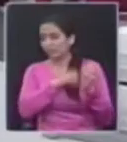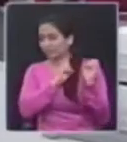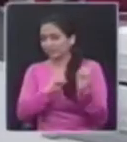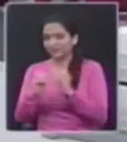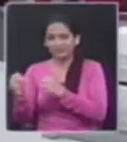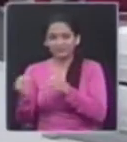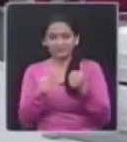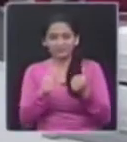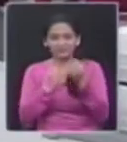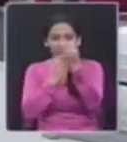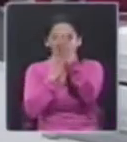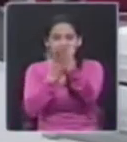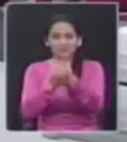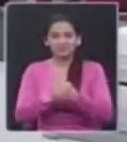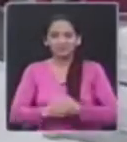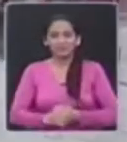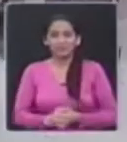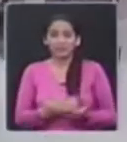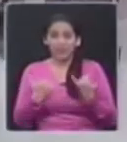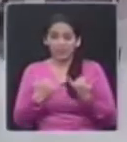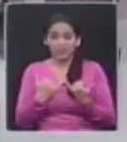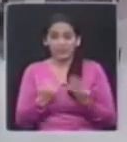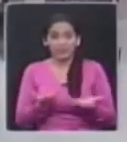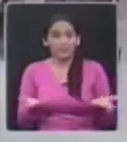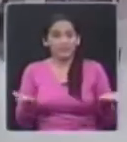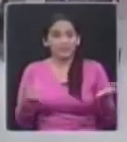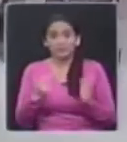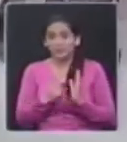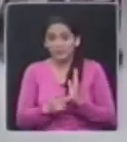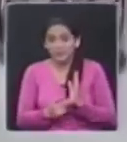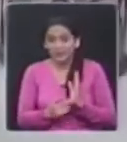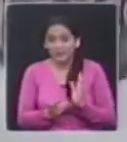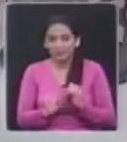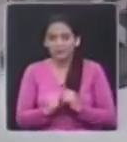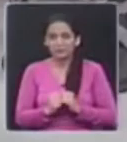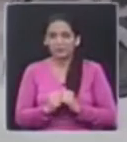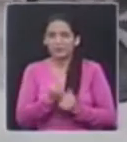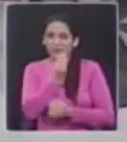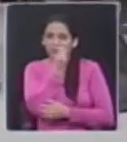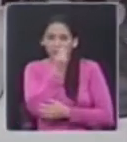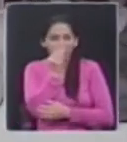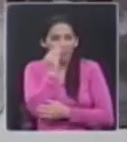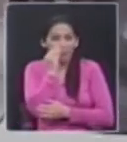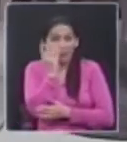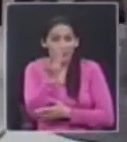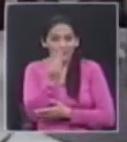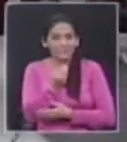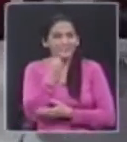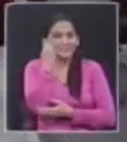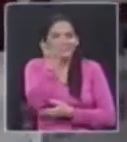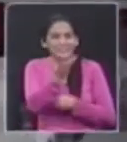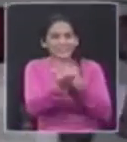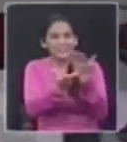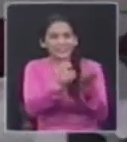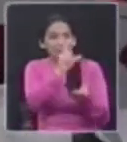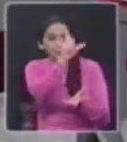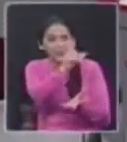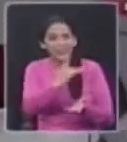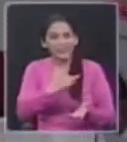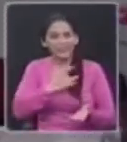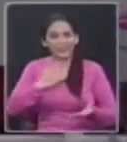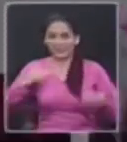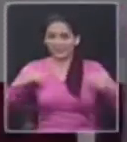Comento que en cualquier día del año, las flores son un delicado presente que alegrará a quien las recibe. Persaflor